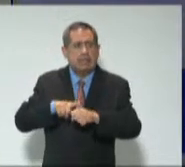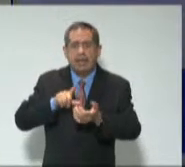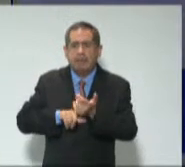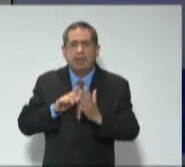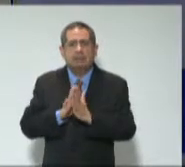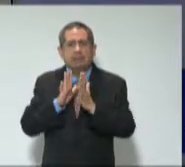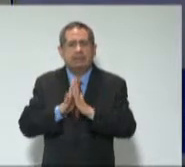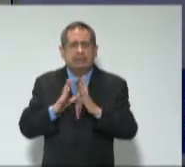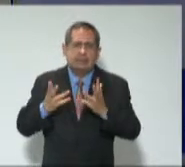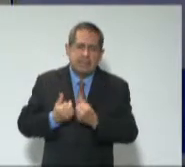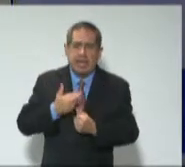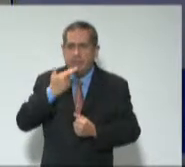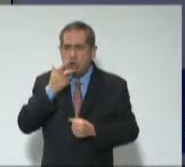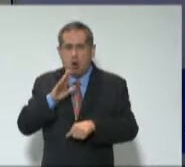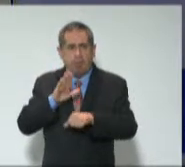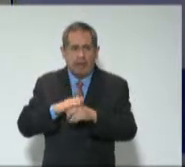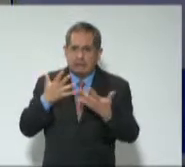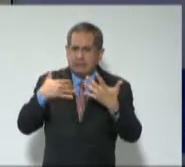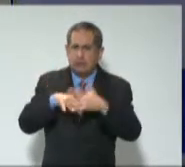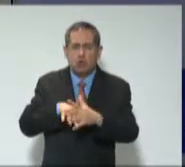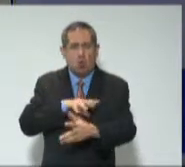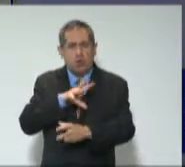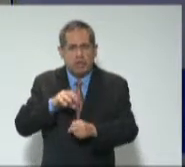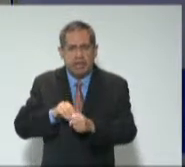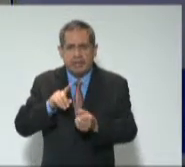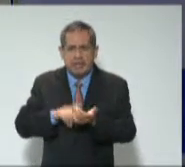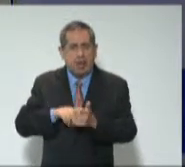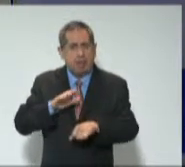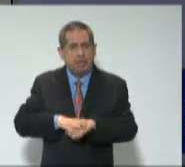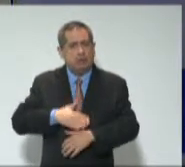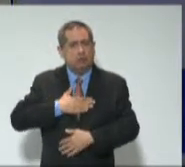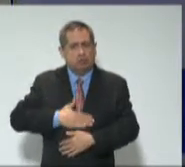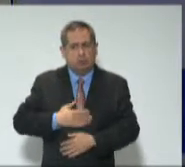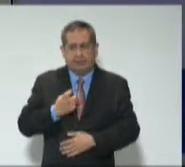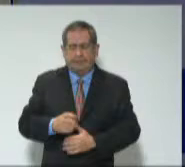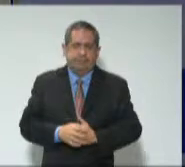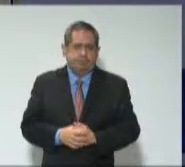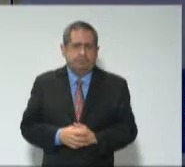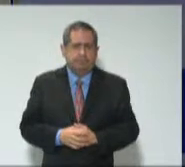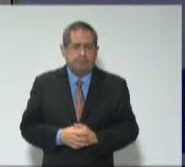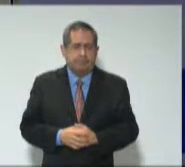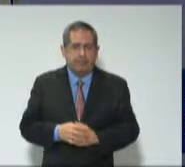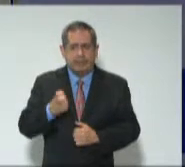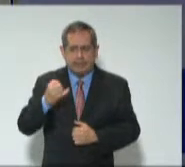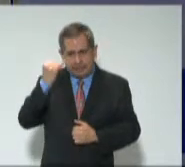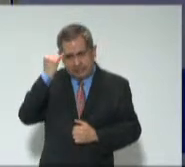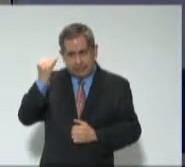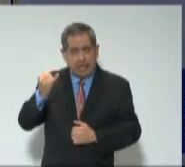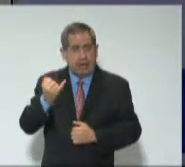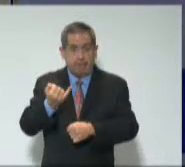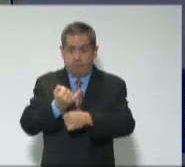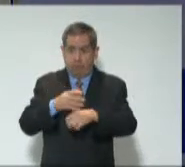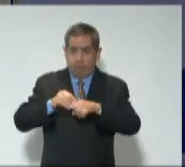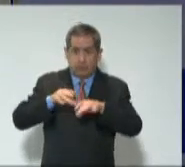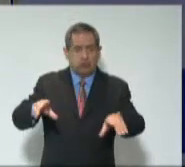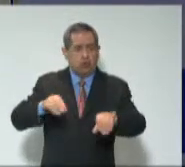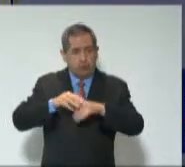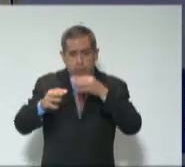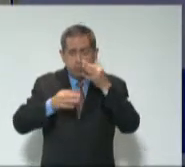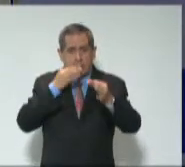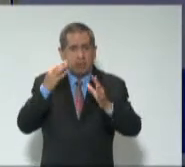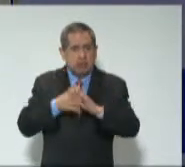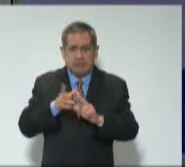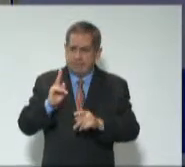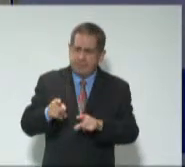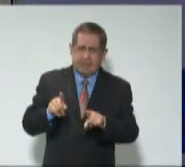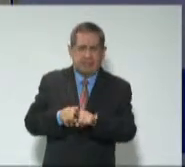participativa más incluyente y más justa en este sentido la información como la